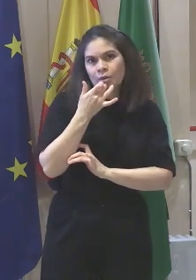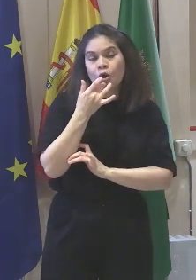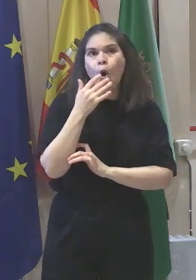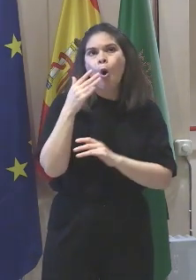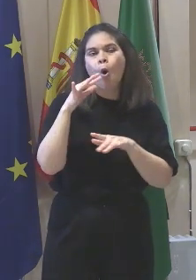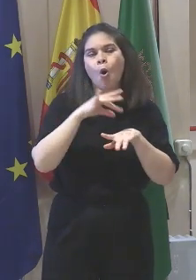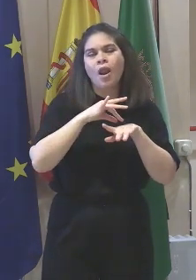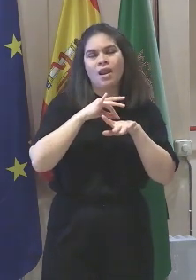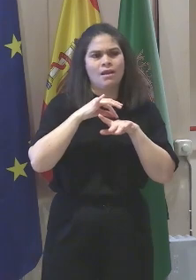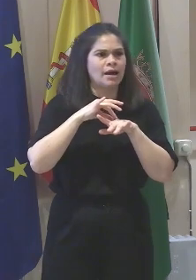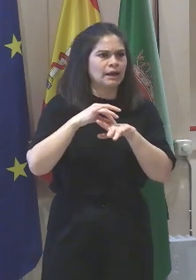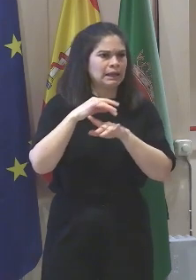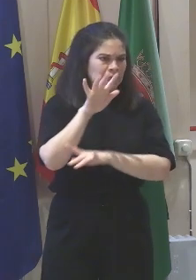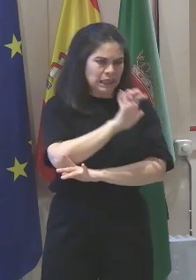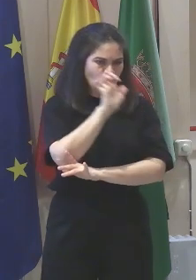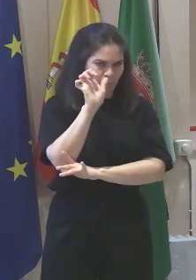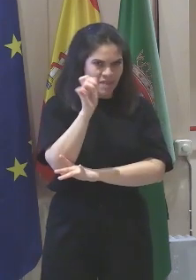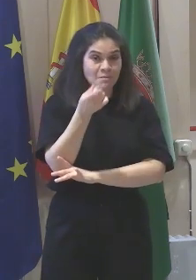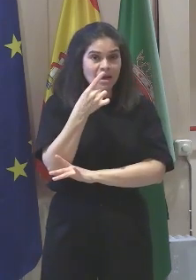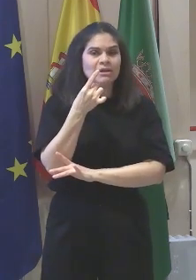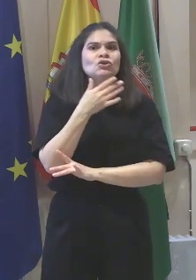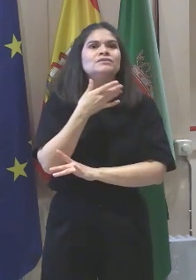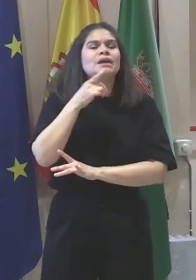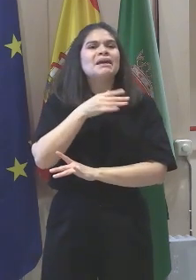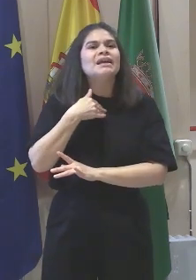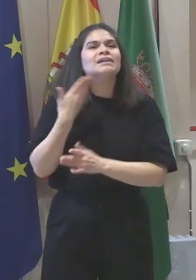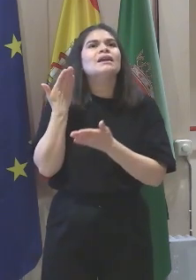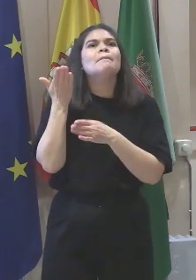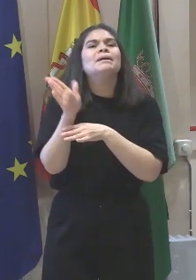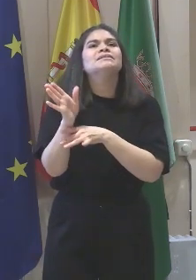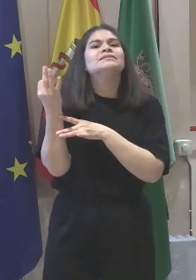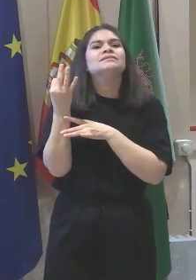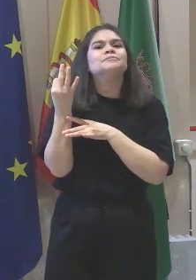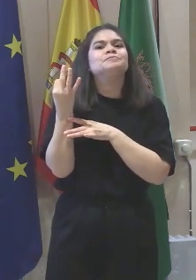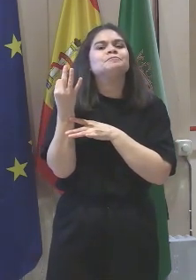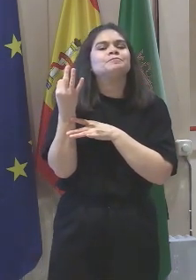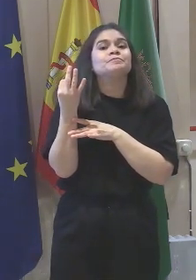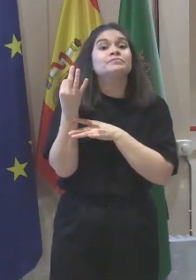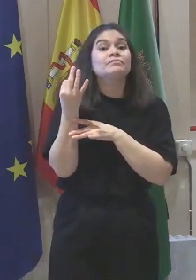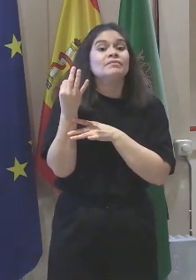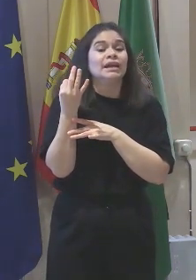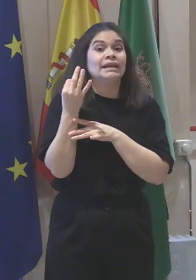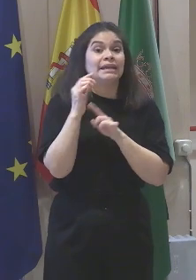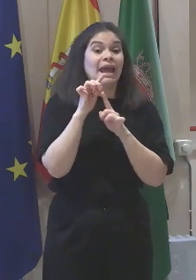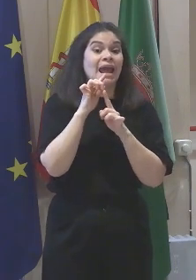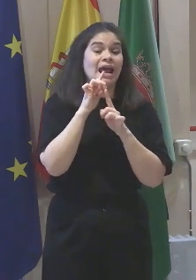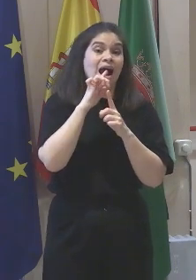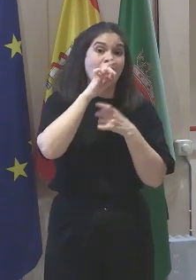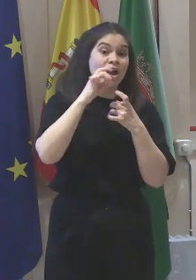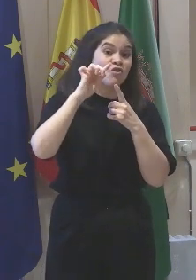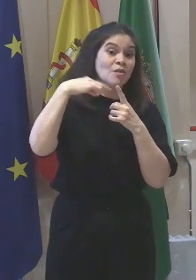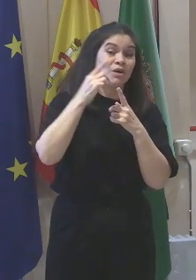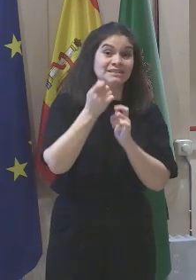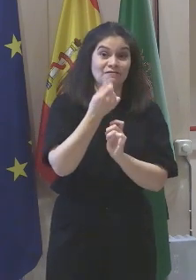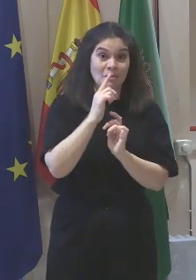Medicamento, quieren mejores datos que no solo que se les presente que al año después de darle este